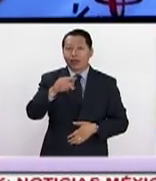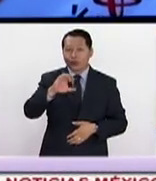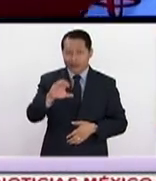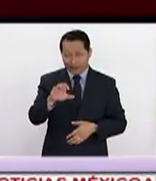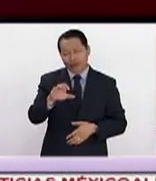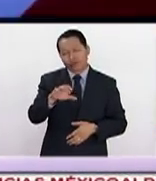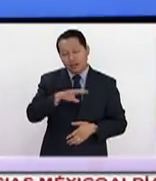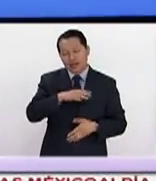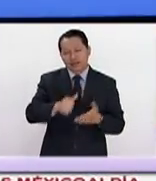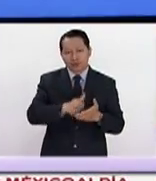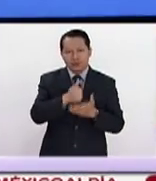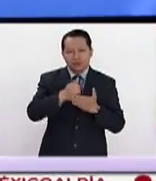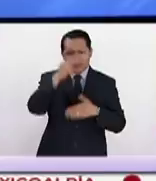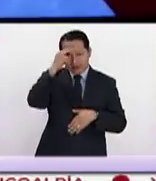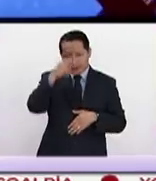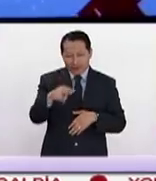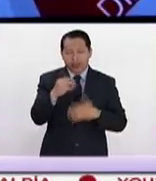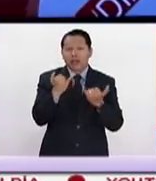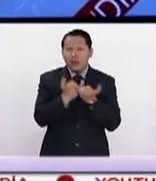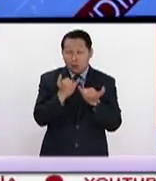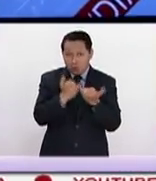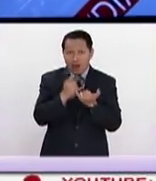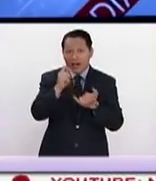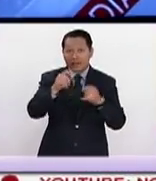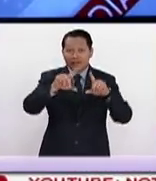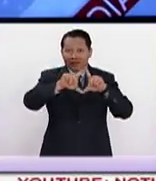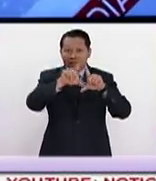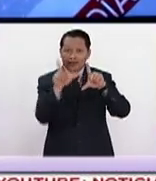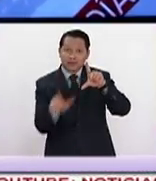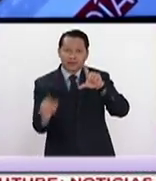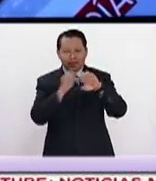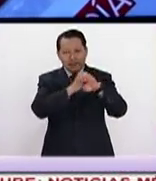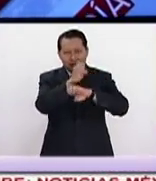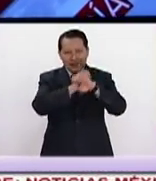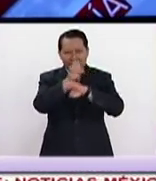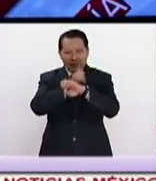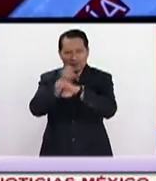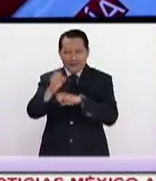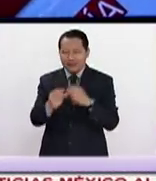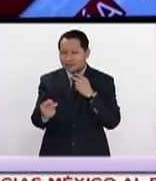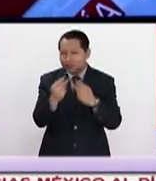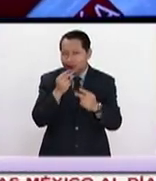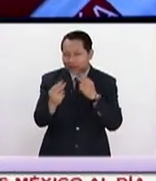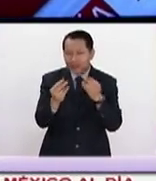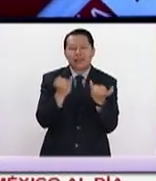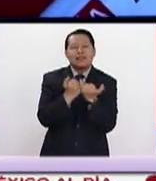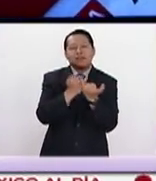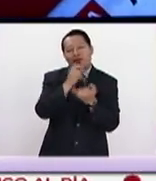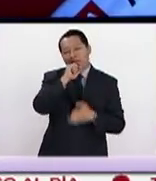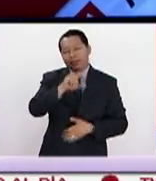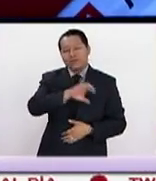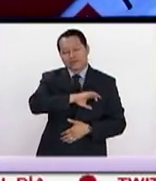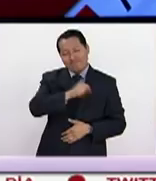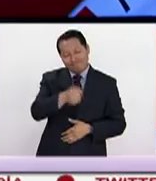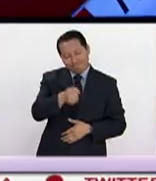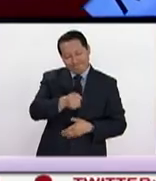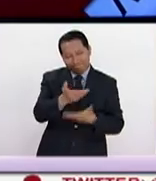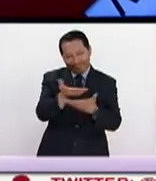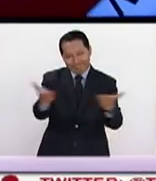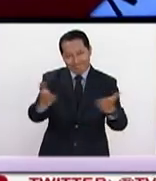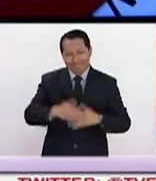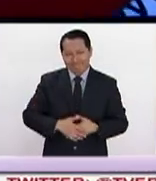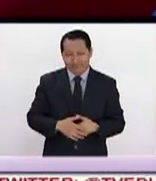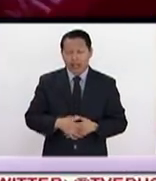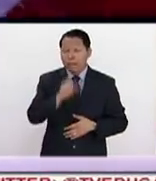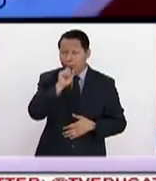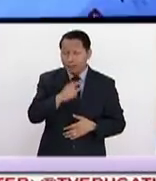centígrados en la capital del país. Desde aquí, como siempre, un saludo muy afectuoso a quienes nos están viendo en el interior de la República Mexicana.